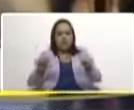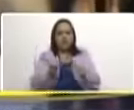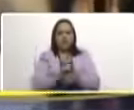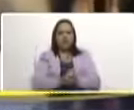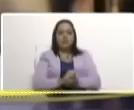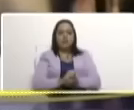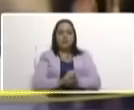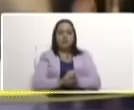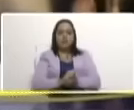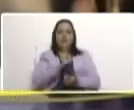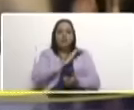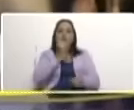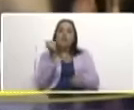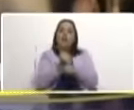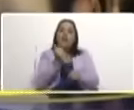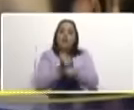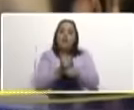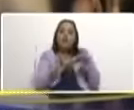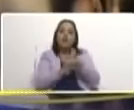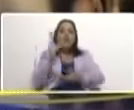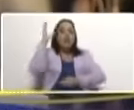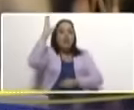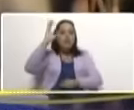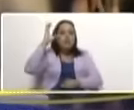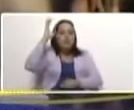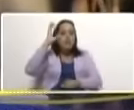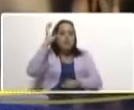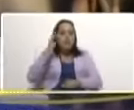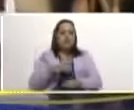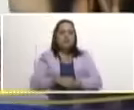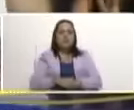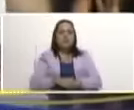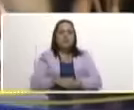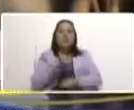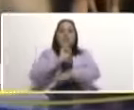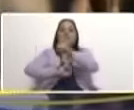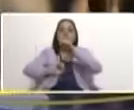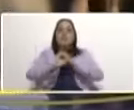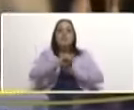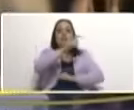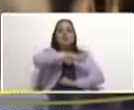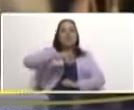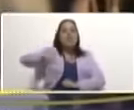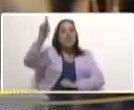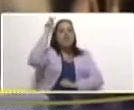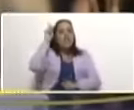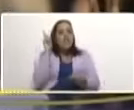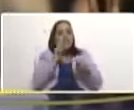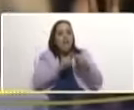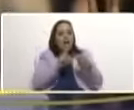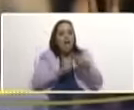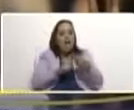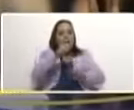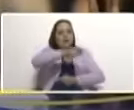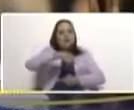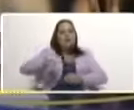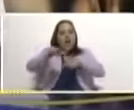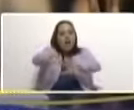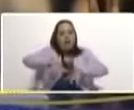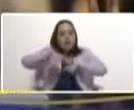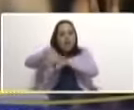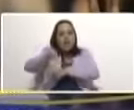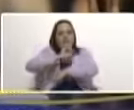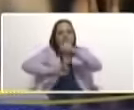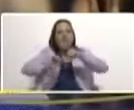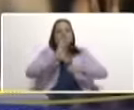el cumplimiento del mandato de su conciencia, de defender a los indígenas, de defender a los campesinos, de defender